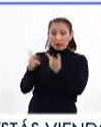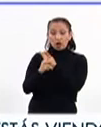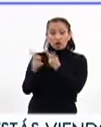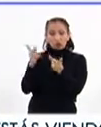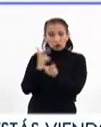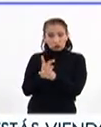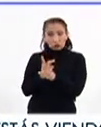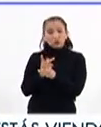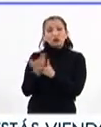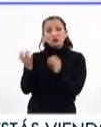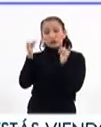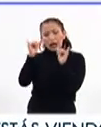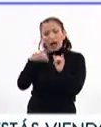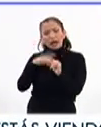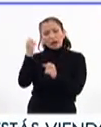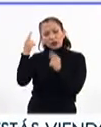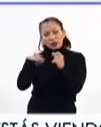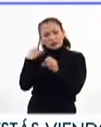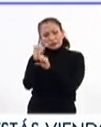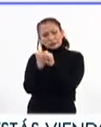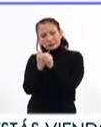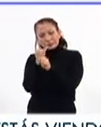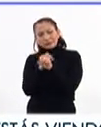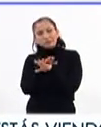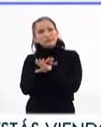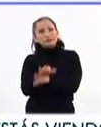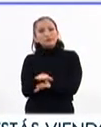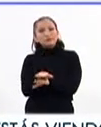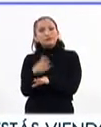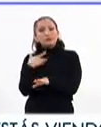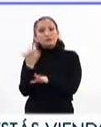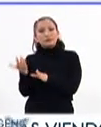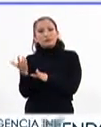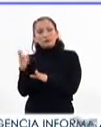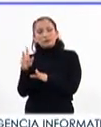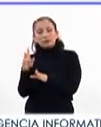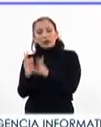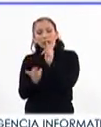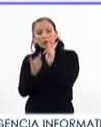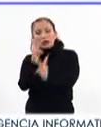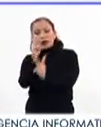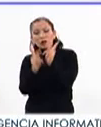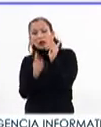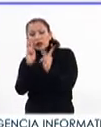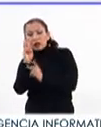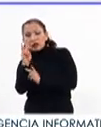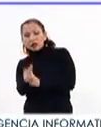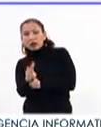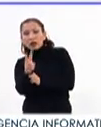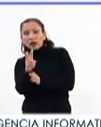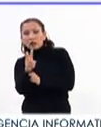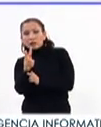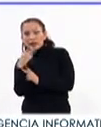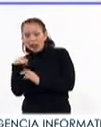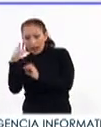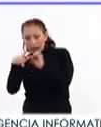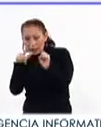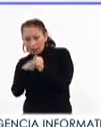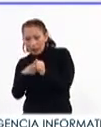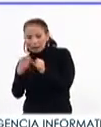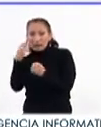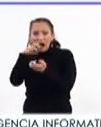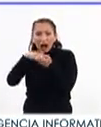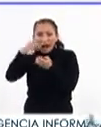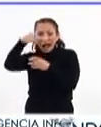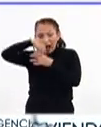sí, hay gente que está estudiando aspectos sobre la flora ruminal, la flora del estómago de los animales rumiantes,